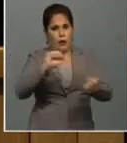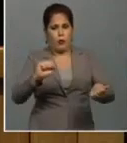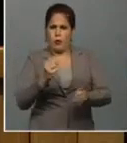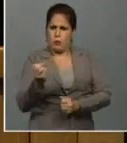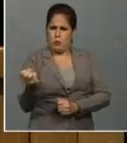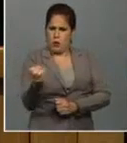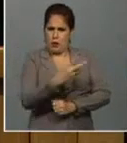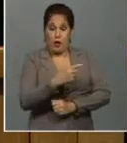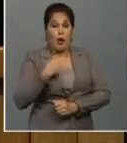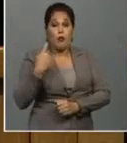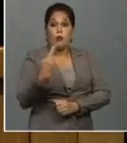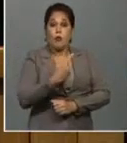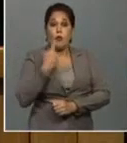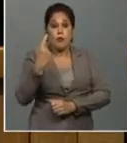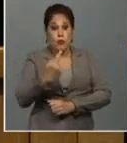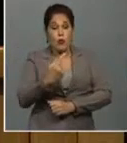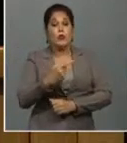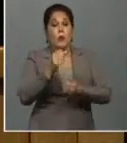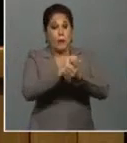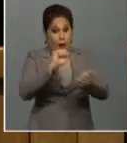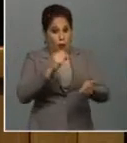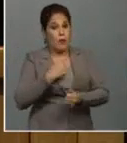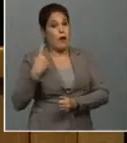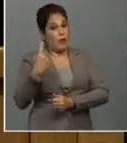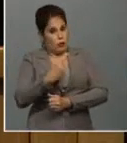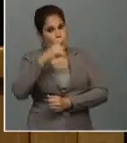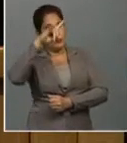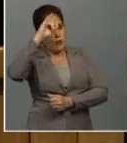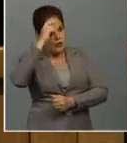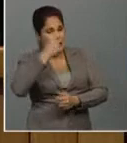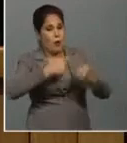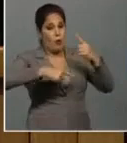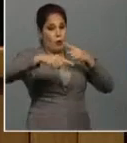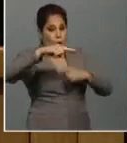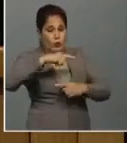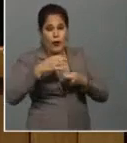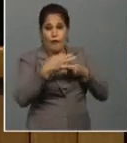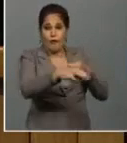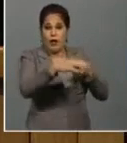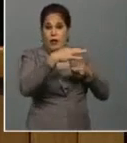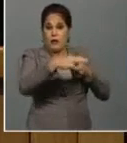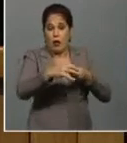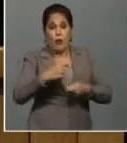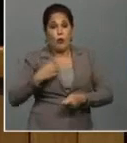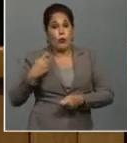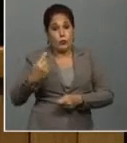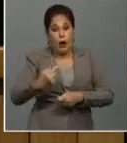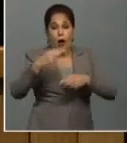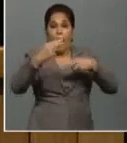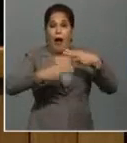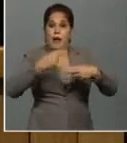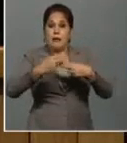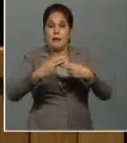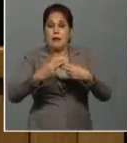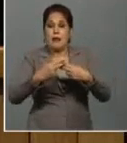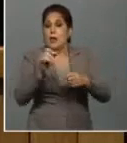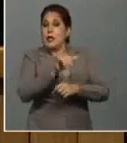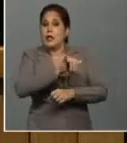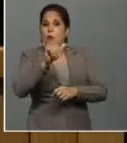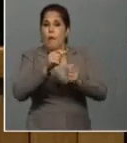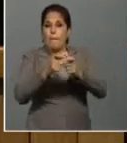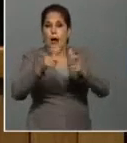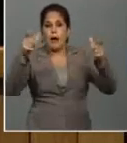somos un país víctima del terrorismo organizado financiado y ejecutado en la mayoría de los casos